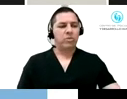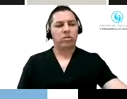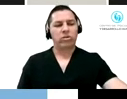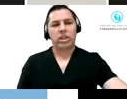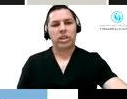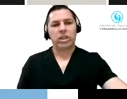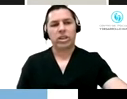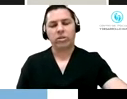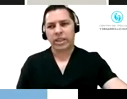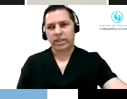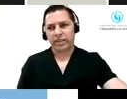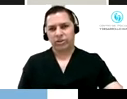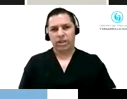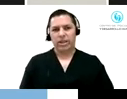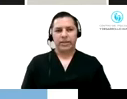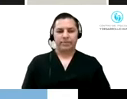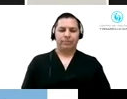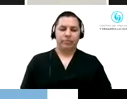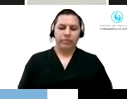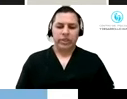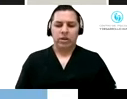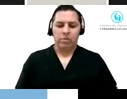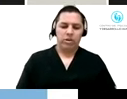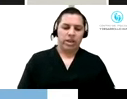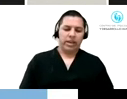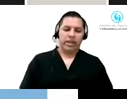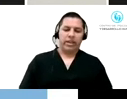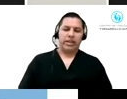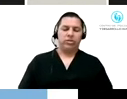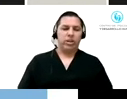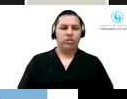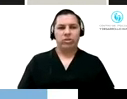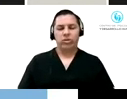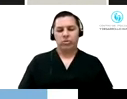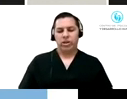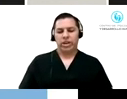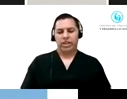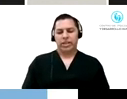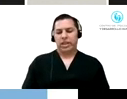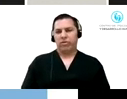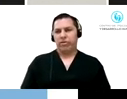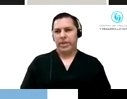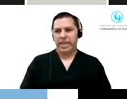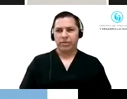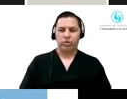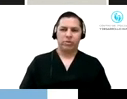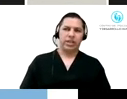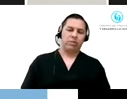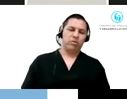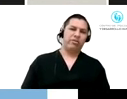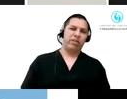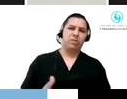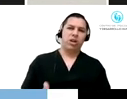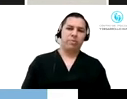Después tenemos el concepto de interseccionalidad, porque en la historia de los estudios de mujeres tenemos feminismo,